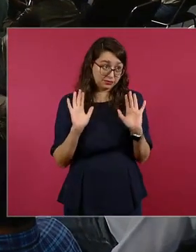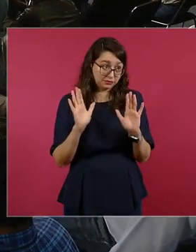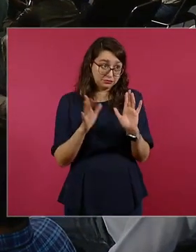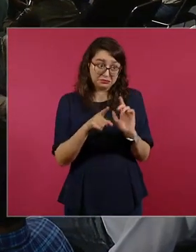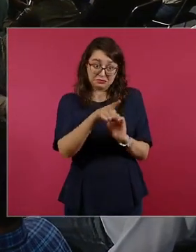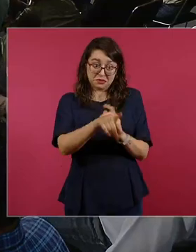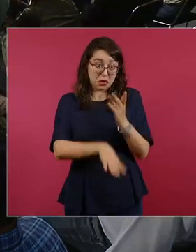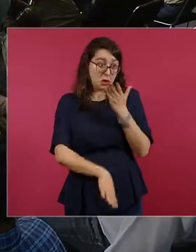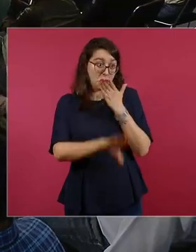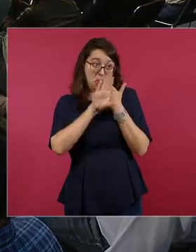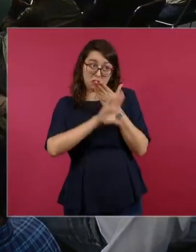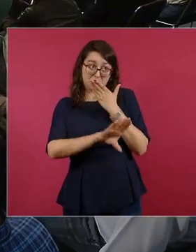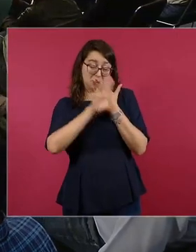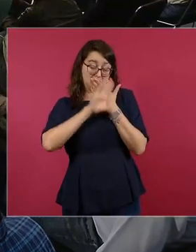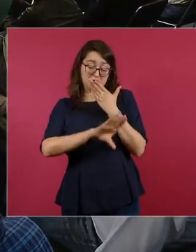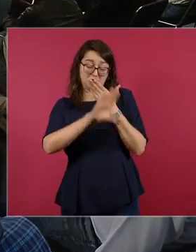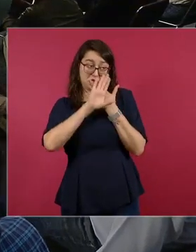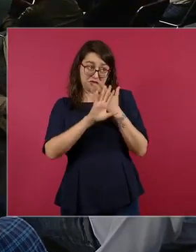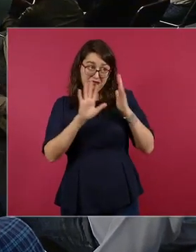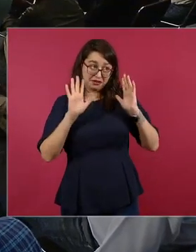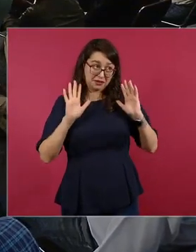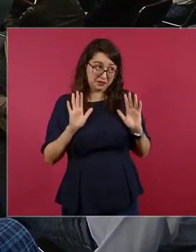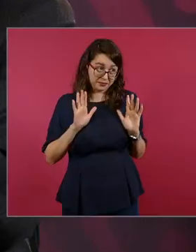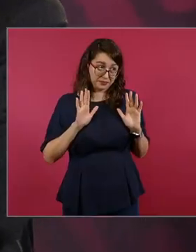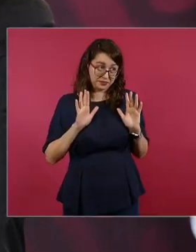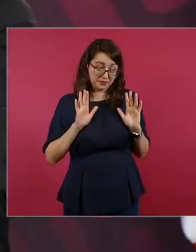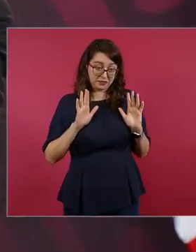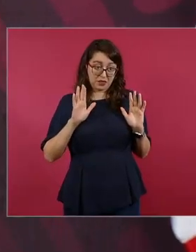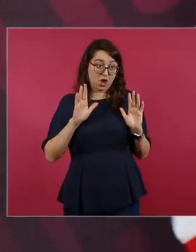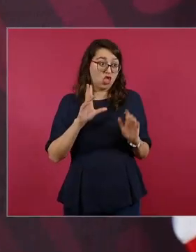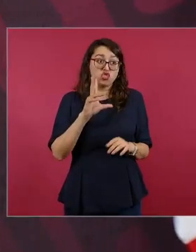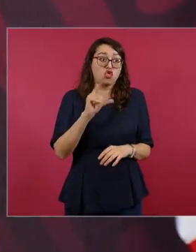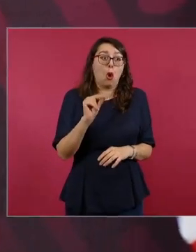estarían diciendo mis adversarios, claro,